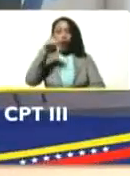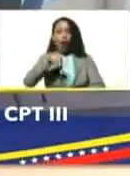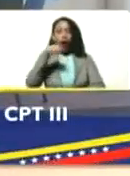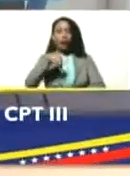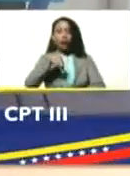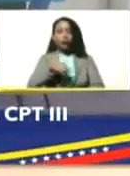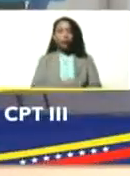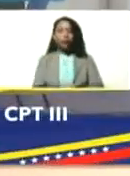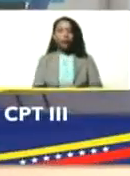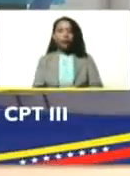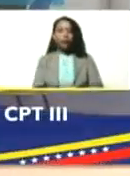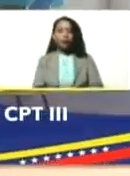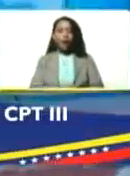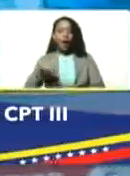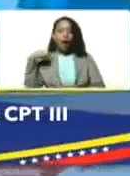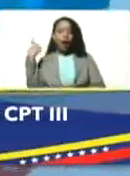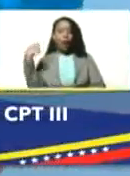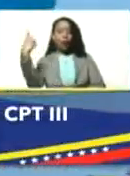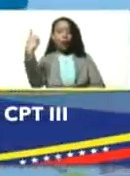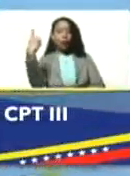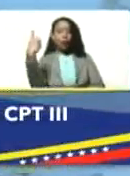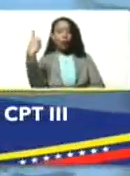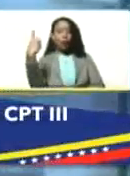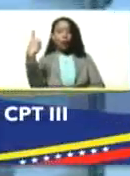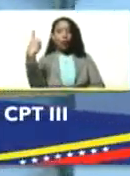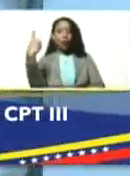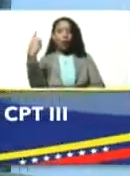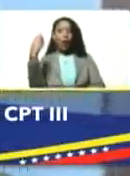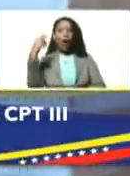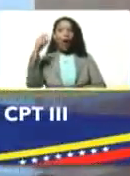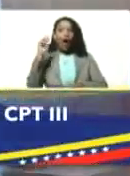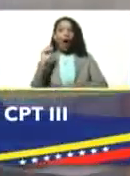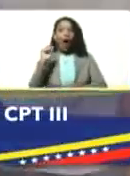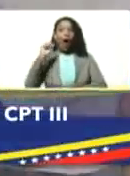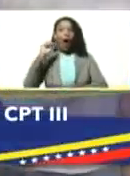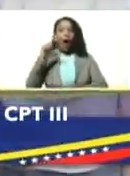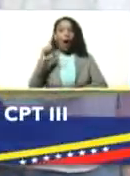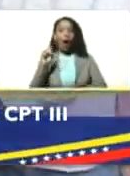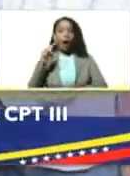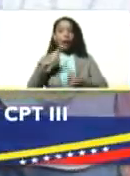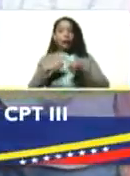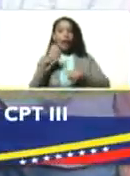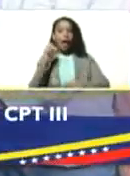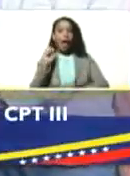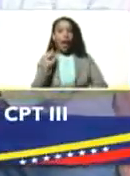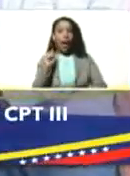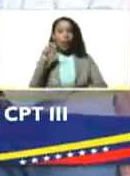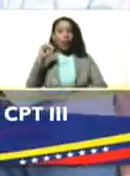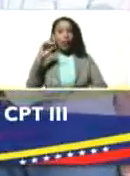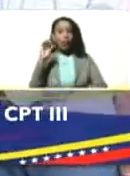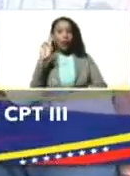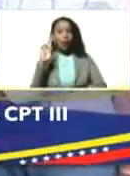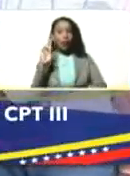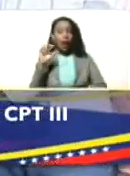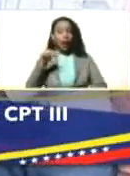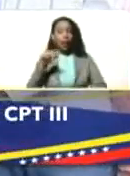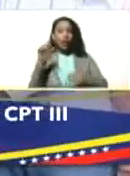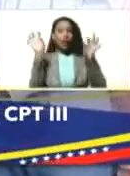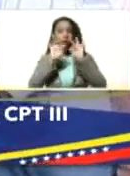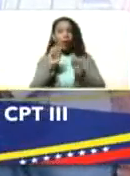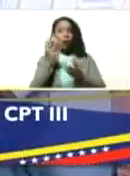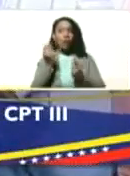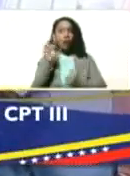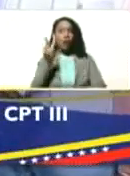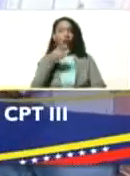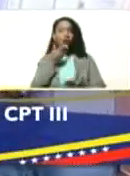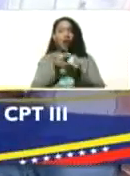acá en el ambulatorio Alexander Friedrich, consultorio popular tipo 2 de nuestra parroquia, agradeciéndole